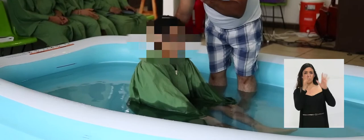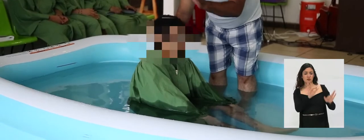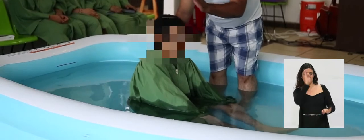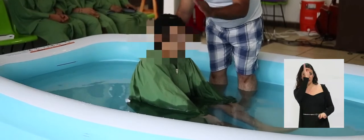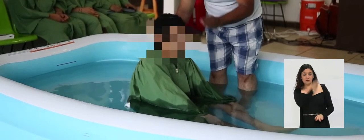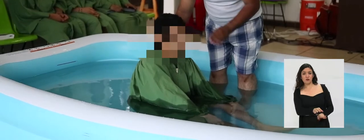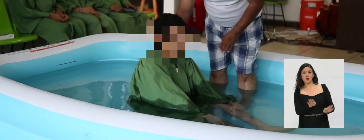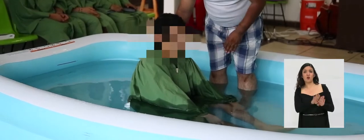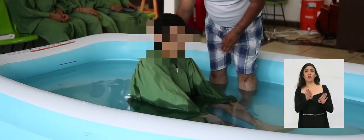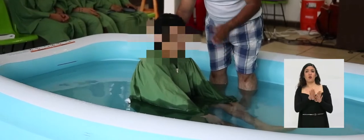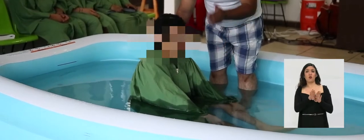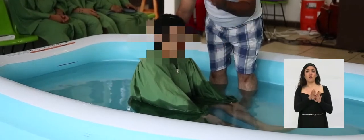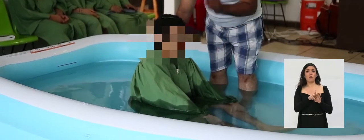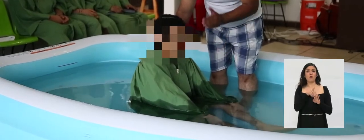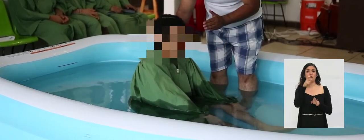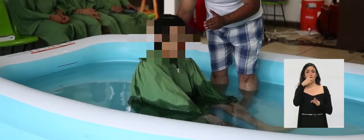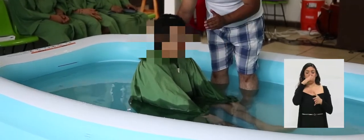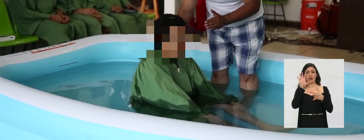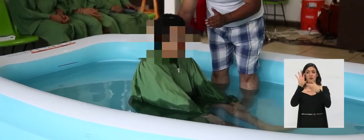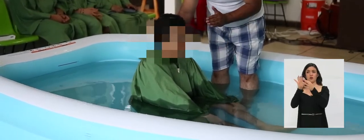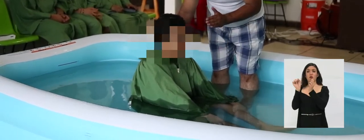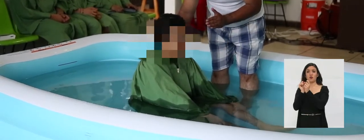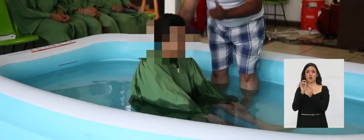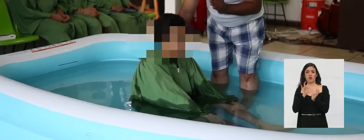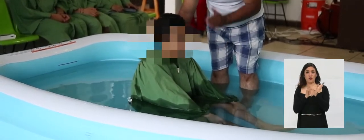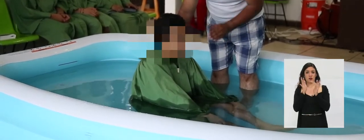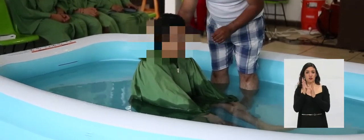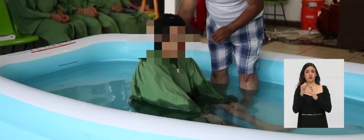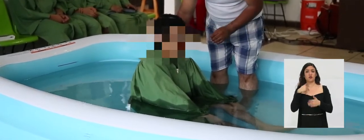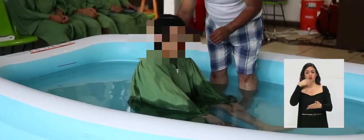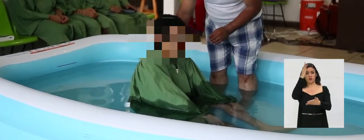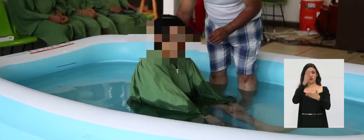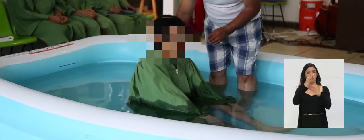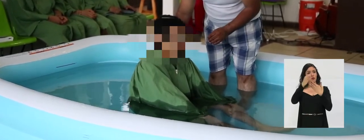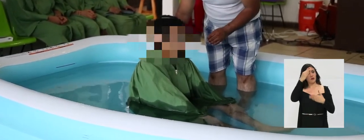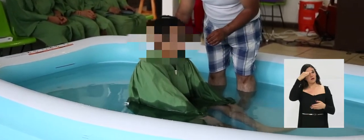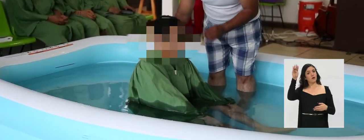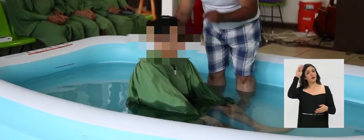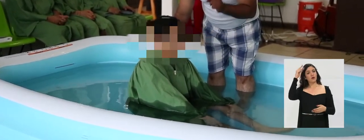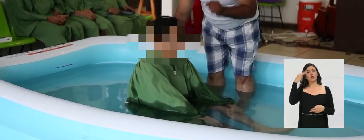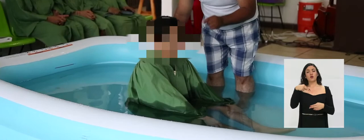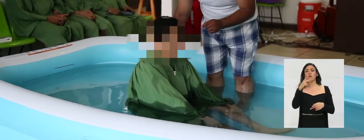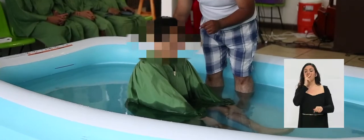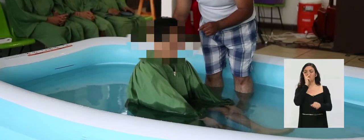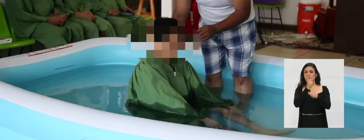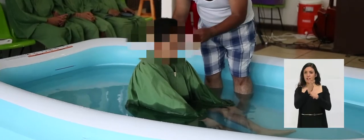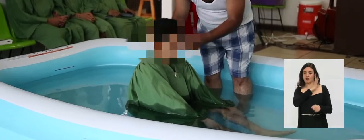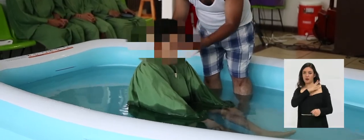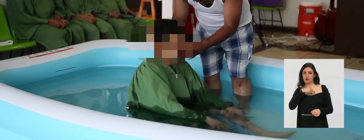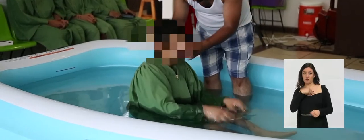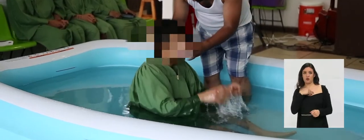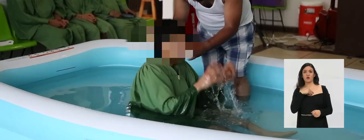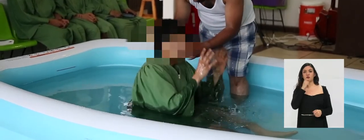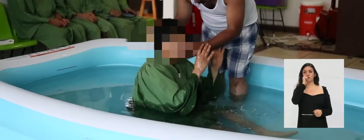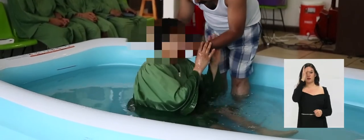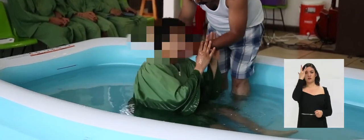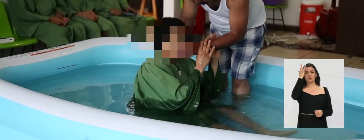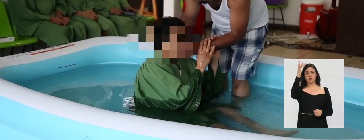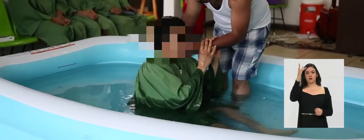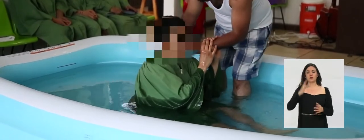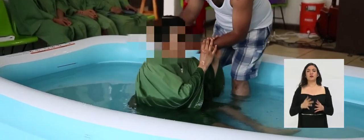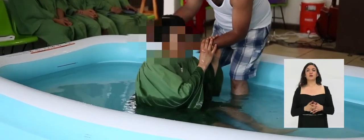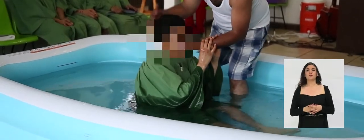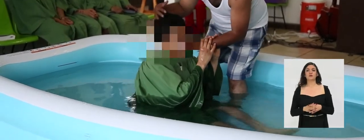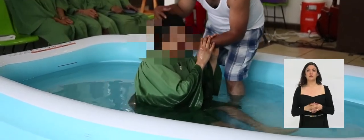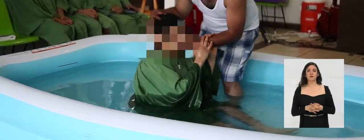que has renunciado a él y has abierto tu corazón a Cristo, yo te bautizo en el nombre del Padre,